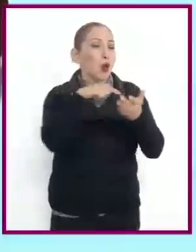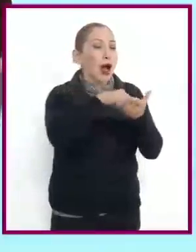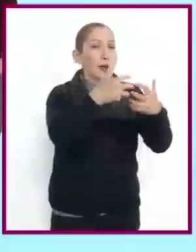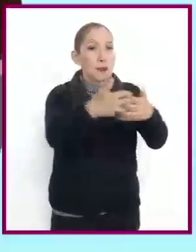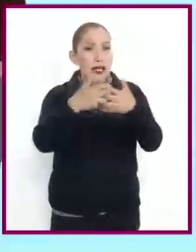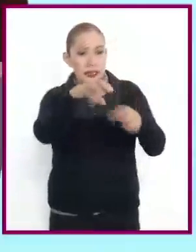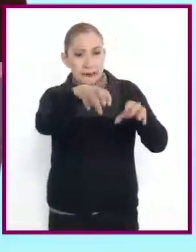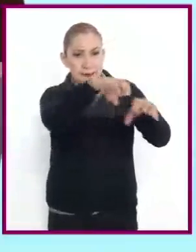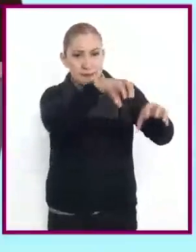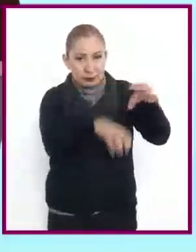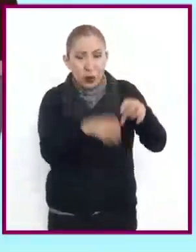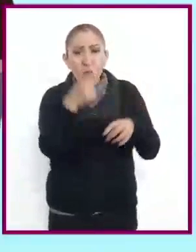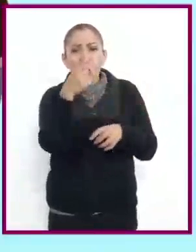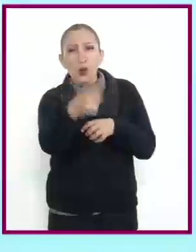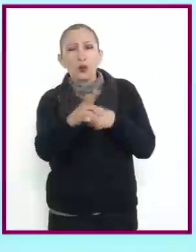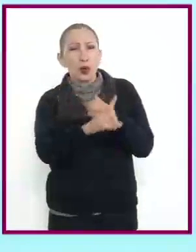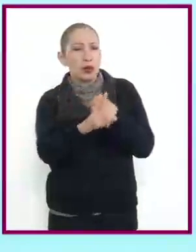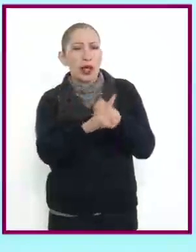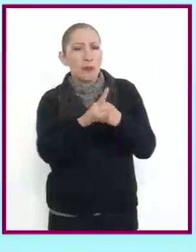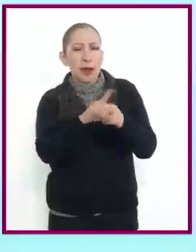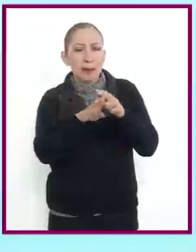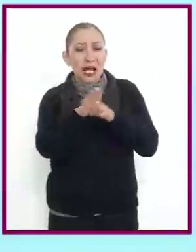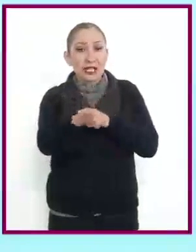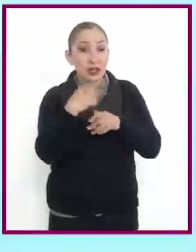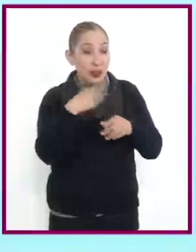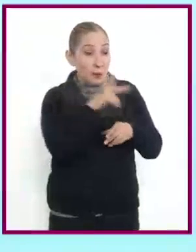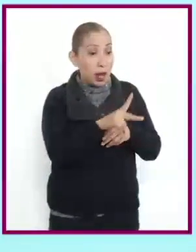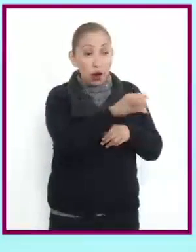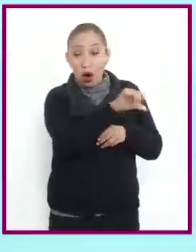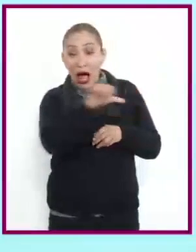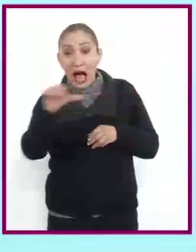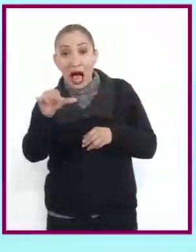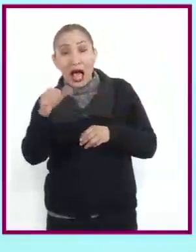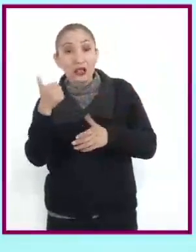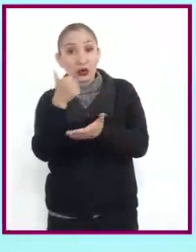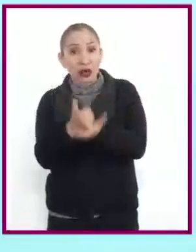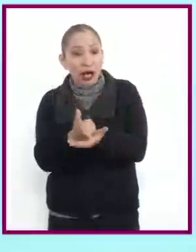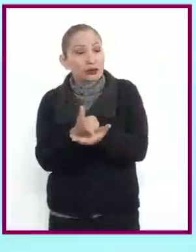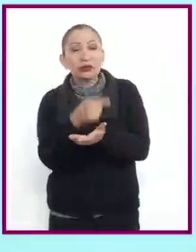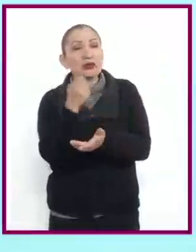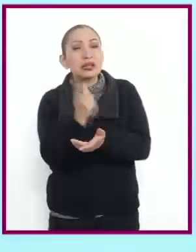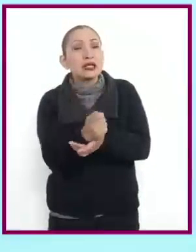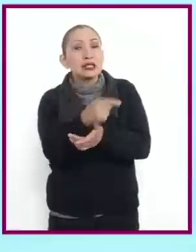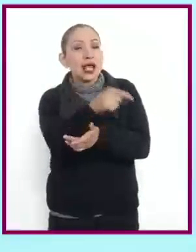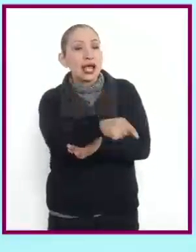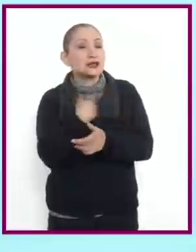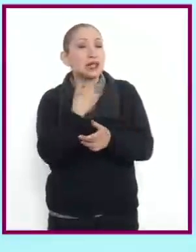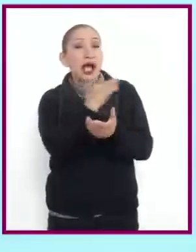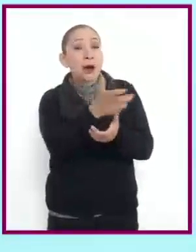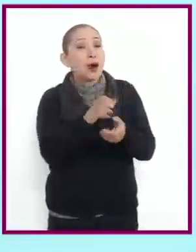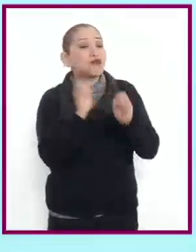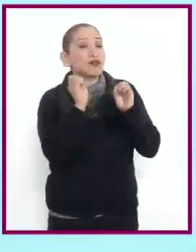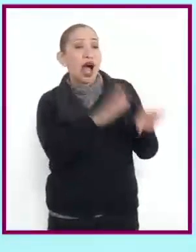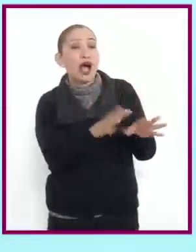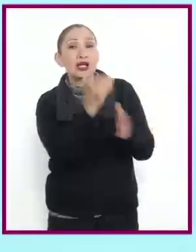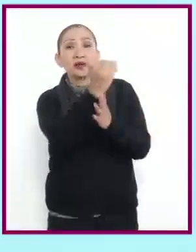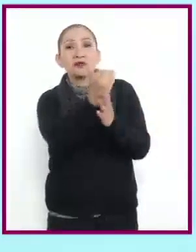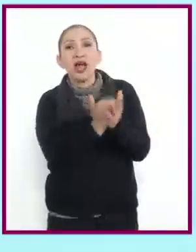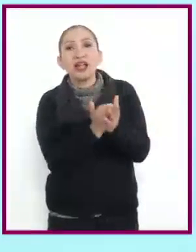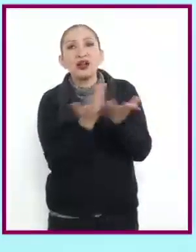es, en nuestro país podemos observarlo en los desplazamientos que generan los polos de desarrollo nacional, como los